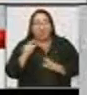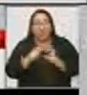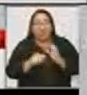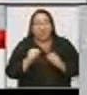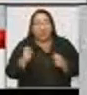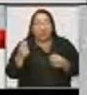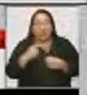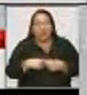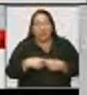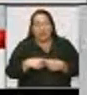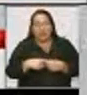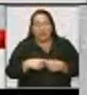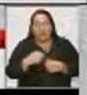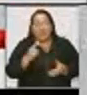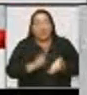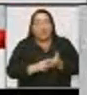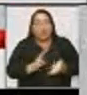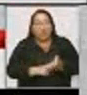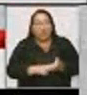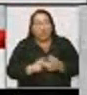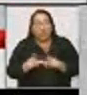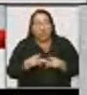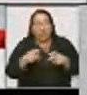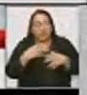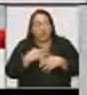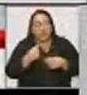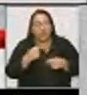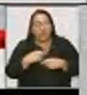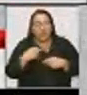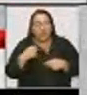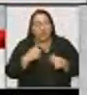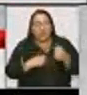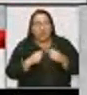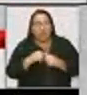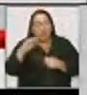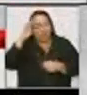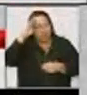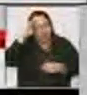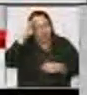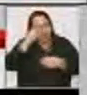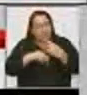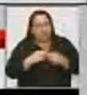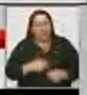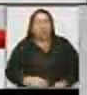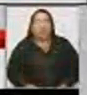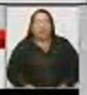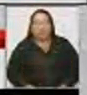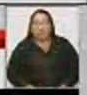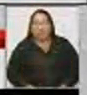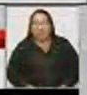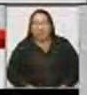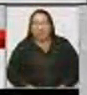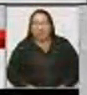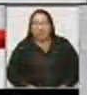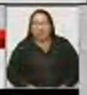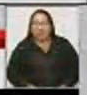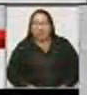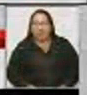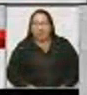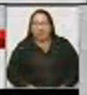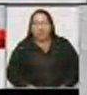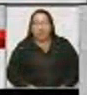440.556 personas afiliadas al seguro en los establecimientos de salud administrados por la Policía Nacional del Perú, de los cuales